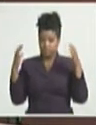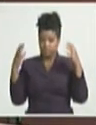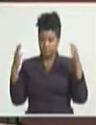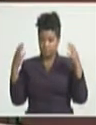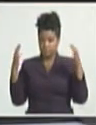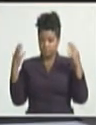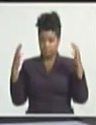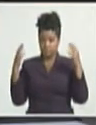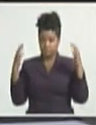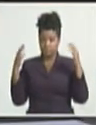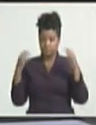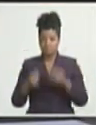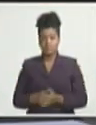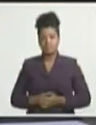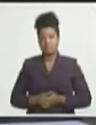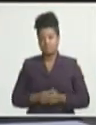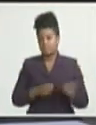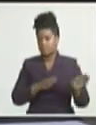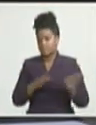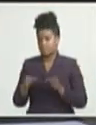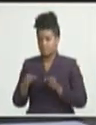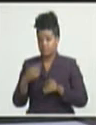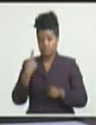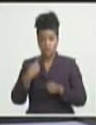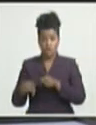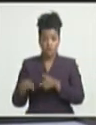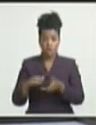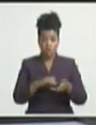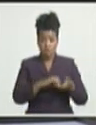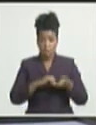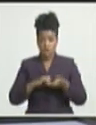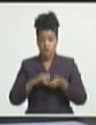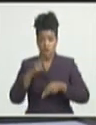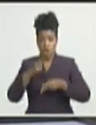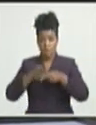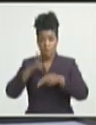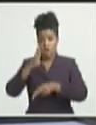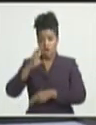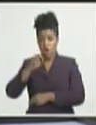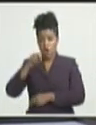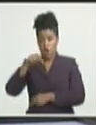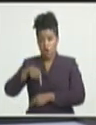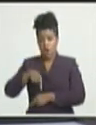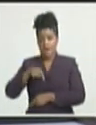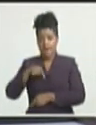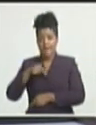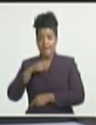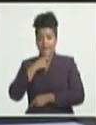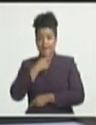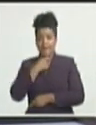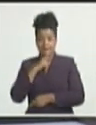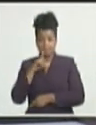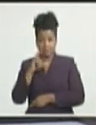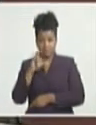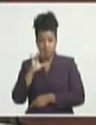El compañero Rogelio Polanco Fuentes, como secretario para atender la esfera